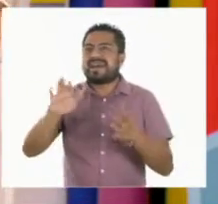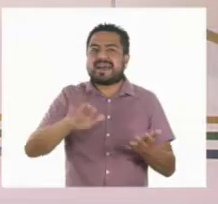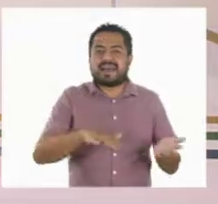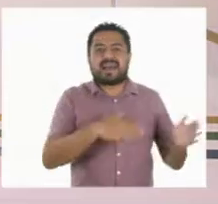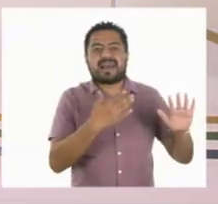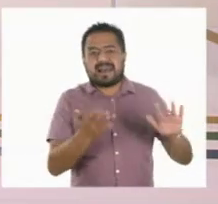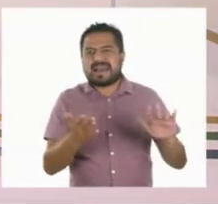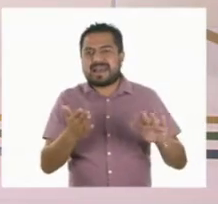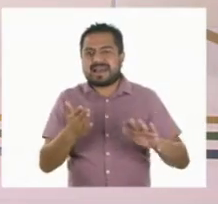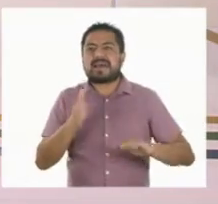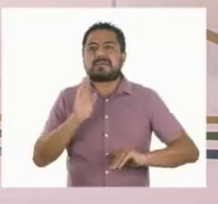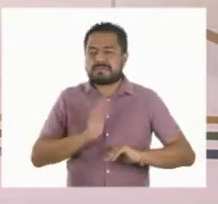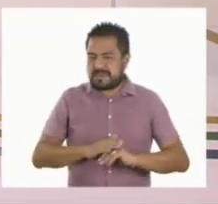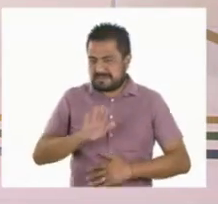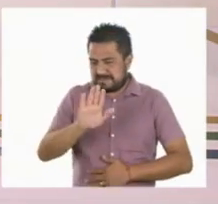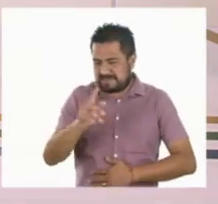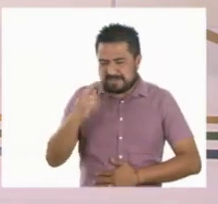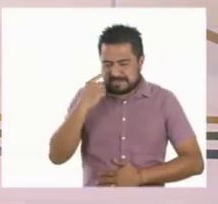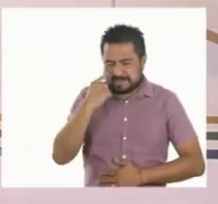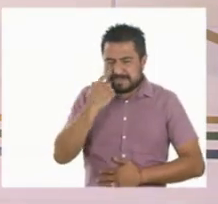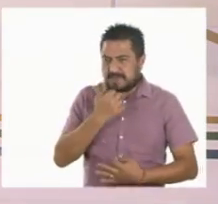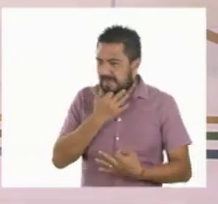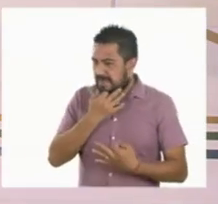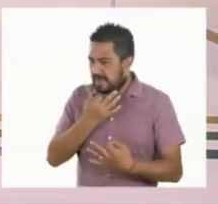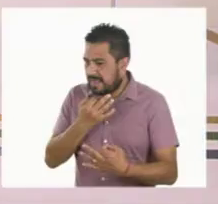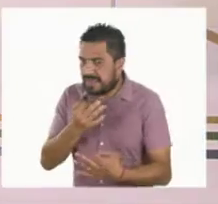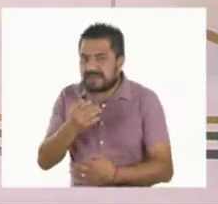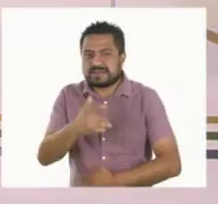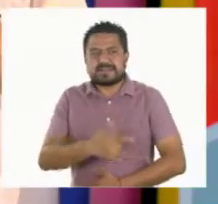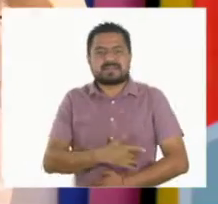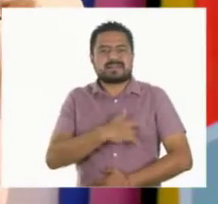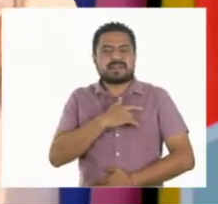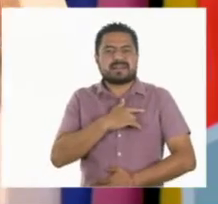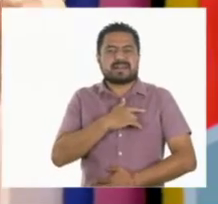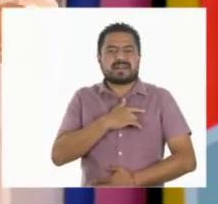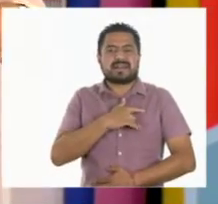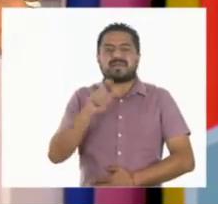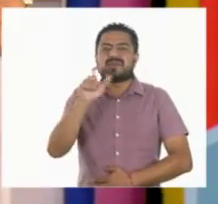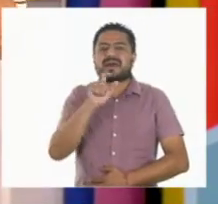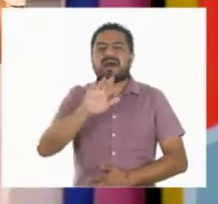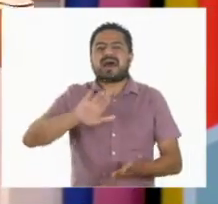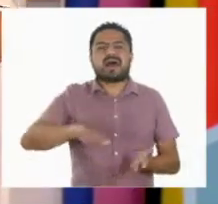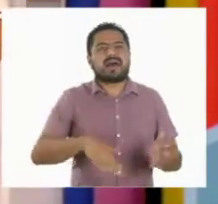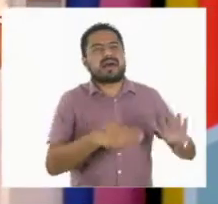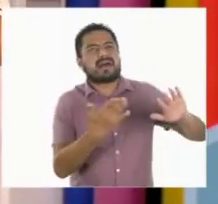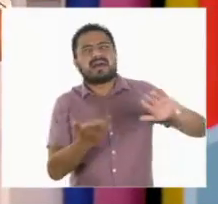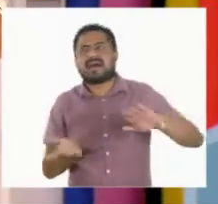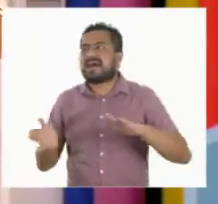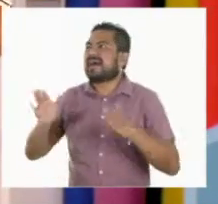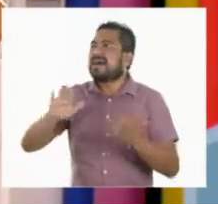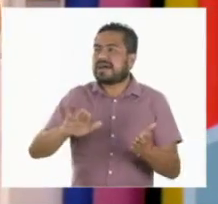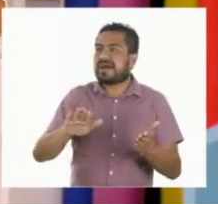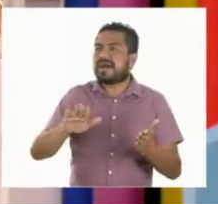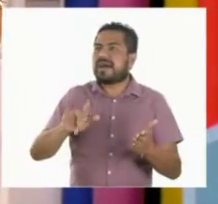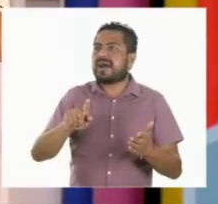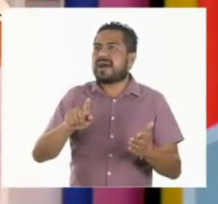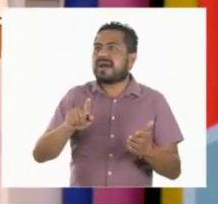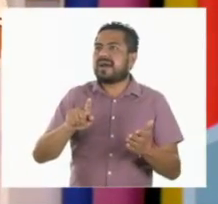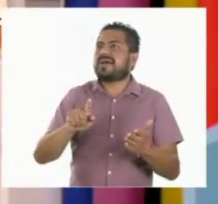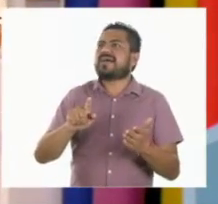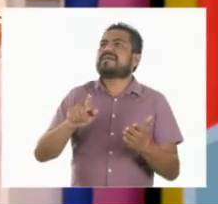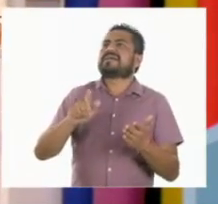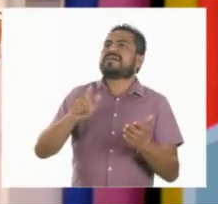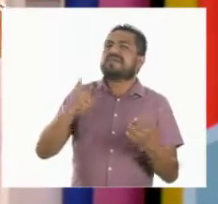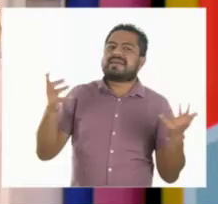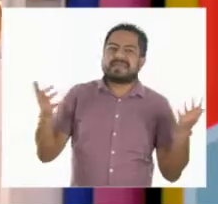la. Vamos a hacerlo más interesante. Vale. ¿Y qué te parece cuando hacemos el la, la, la, la, la, la, la, la? Vamos a hacer nuestro,